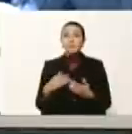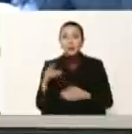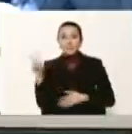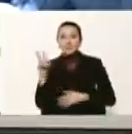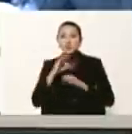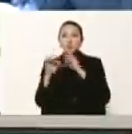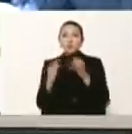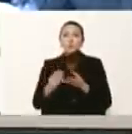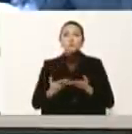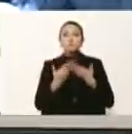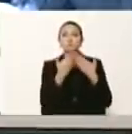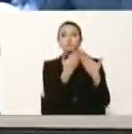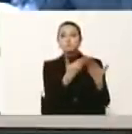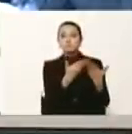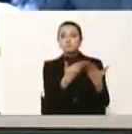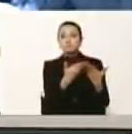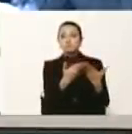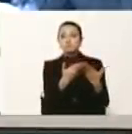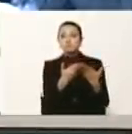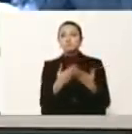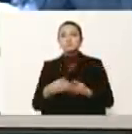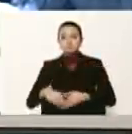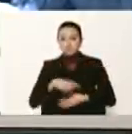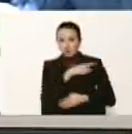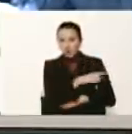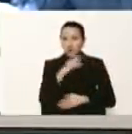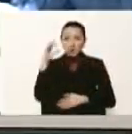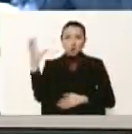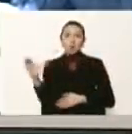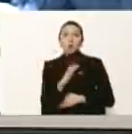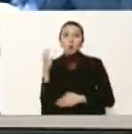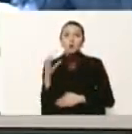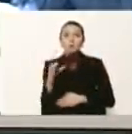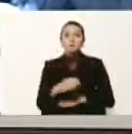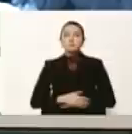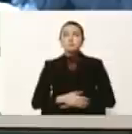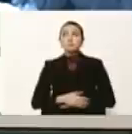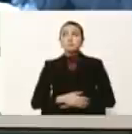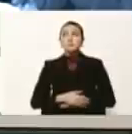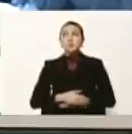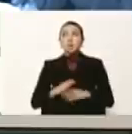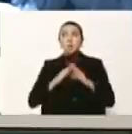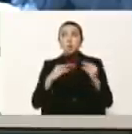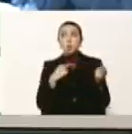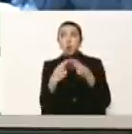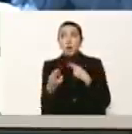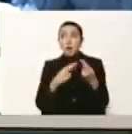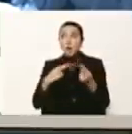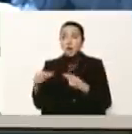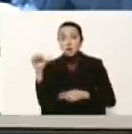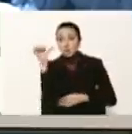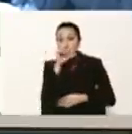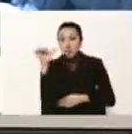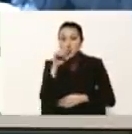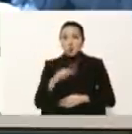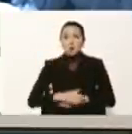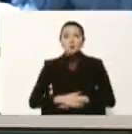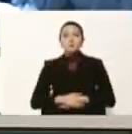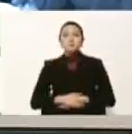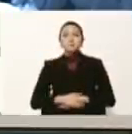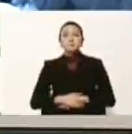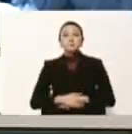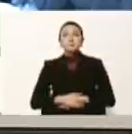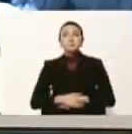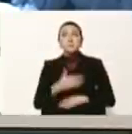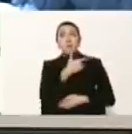venezolano al narcotráfico colombiano y a la relación narcótica que existe entre el principal productor de droga